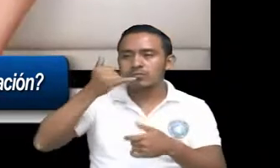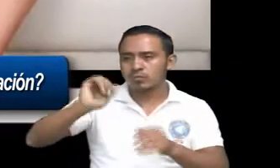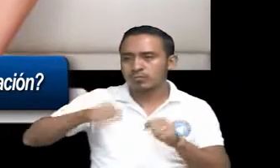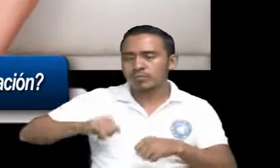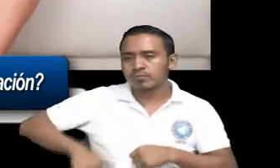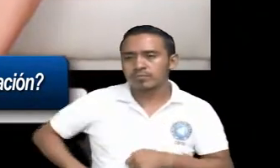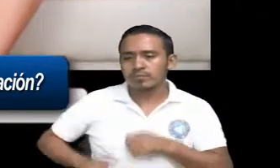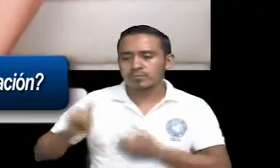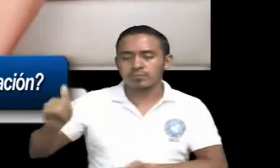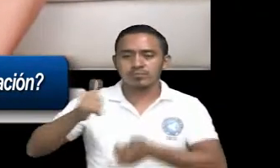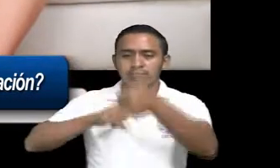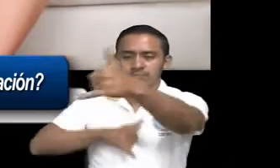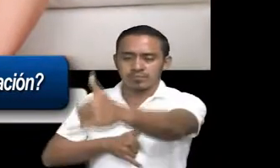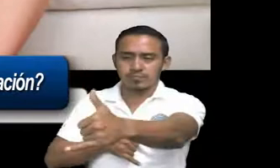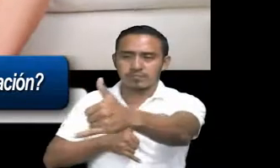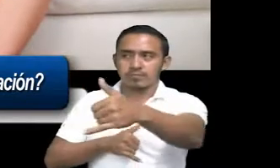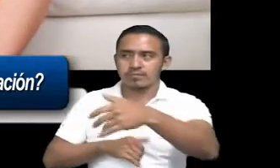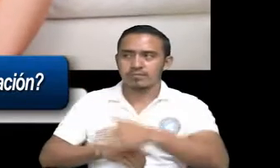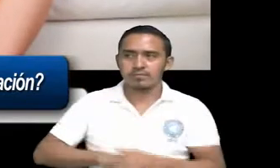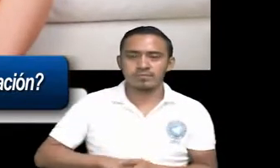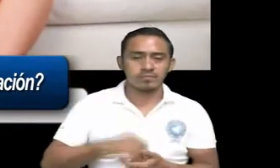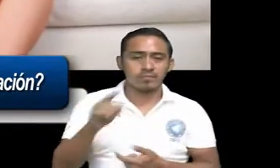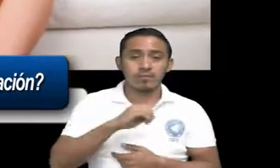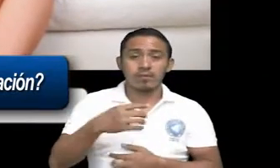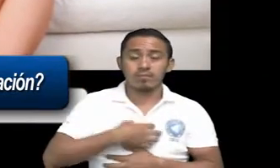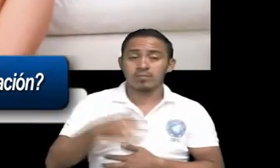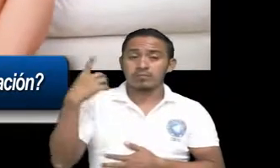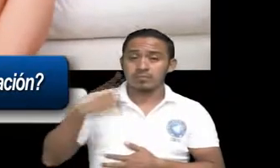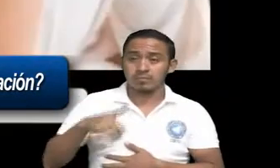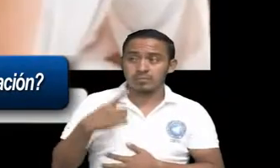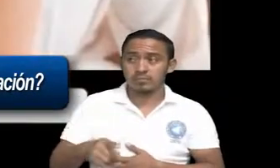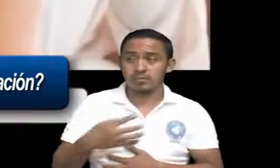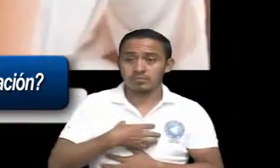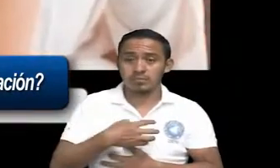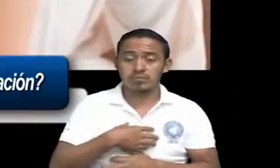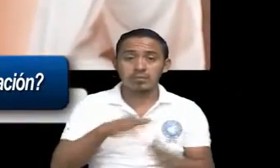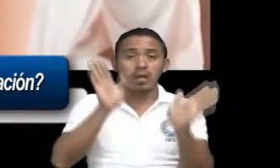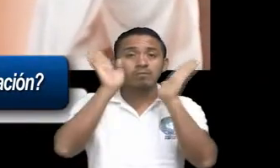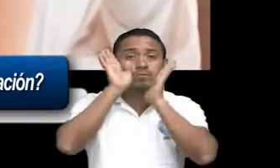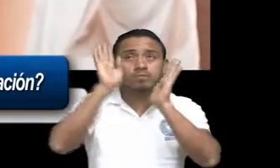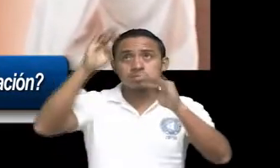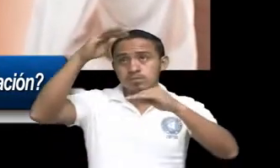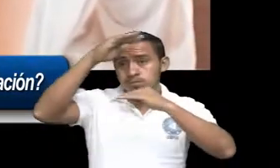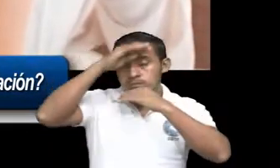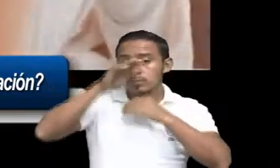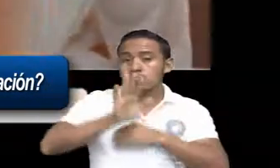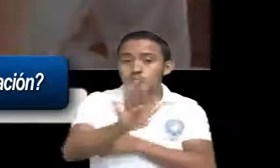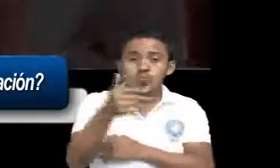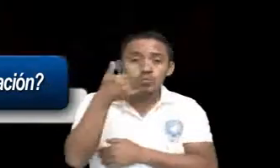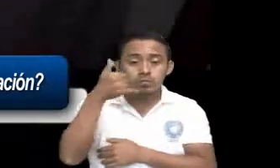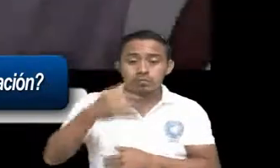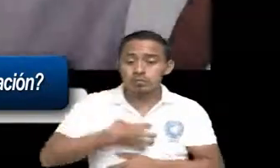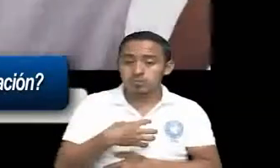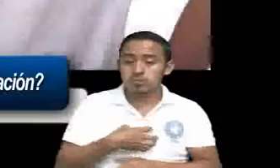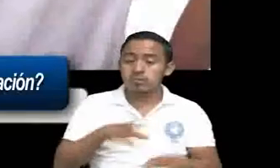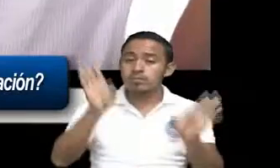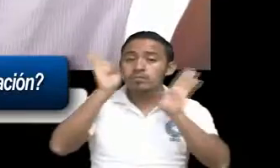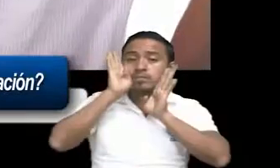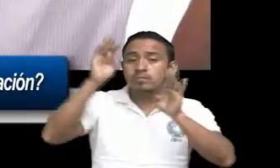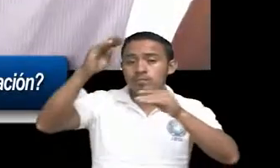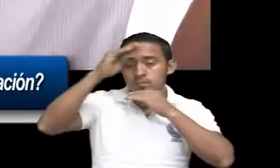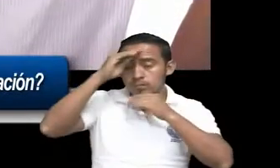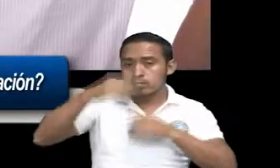agarrar, toma el mío. O sea, y cada quien tiene derecho a su intimidad, o sea, tu teléfono es tuyo y vos tenés que